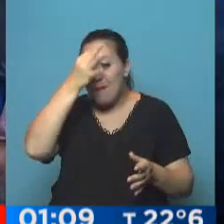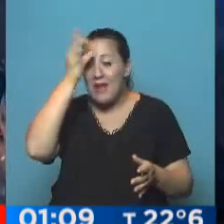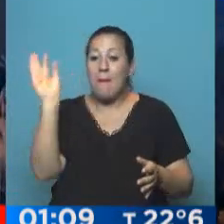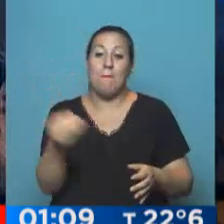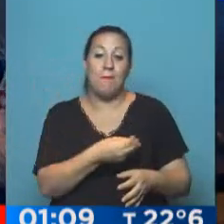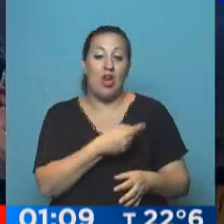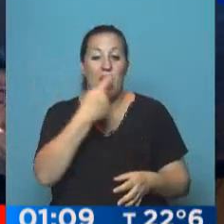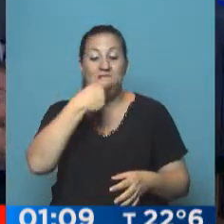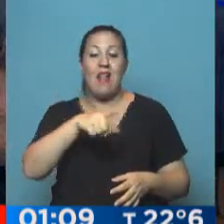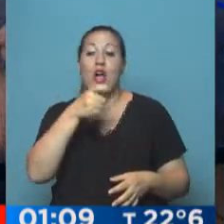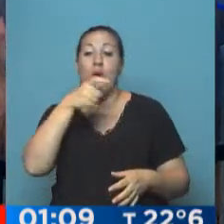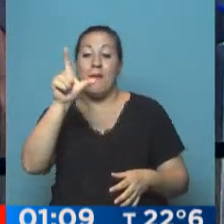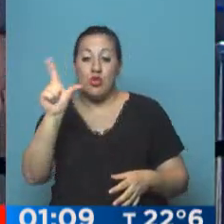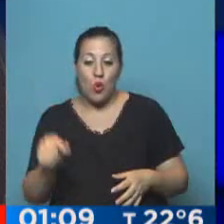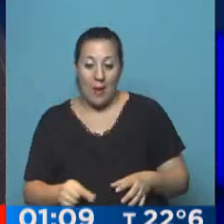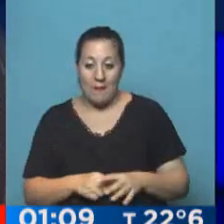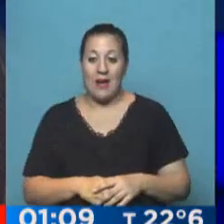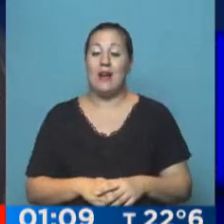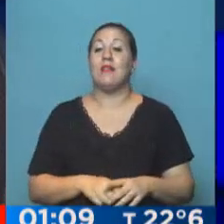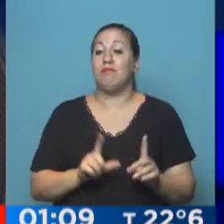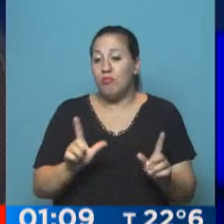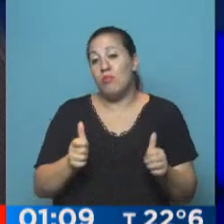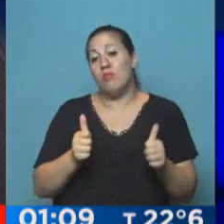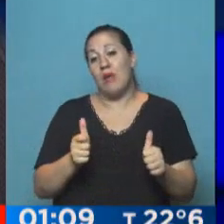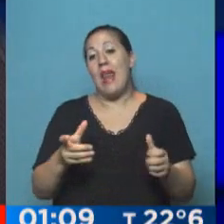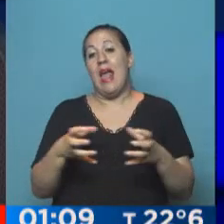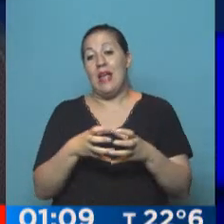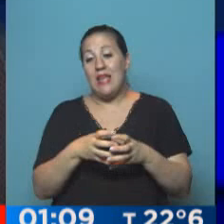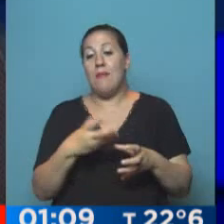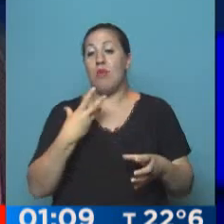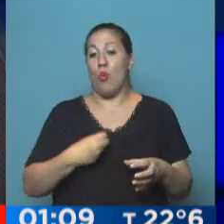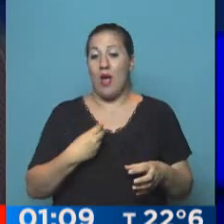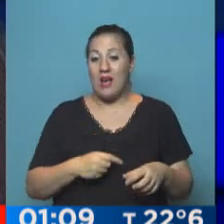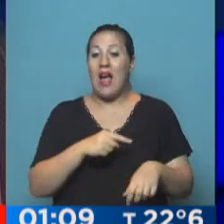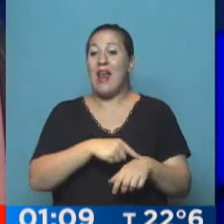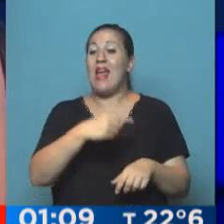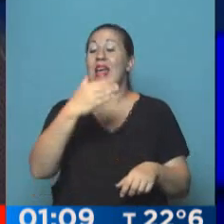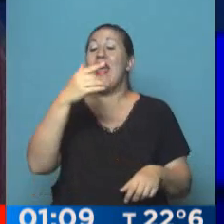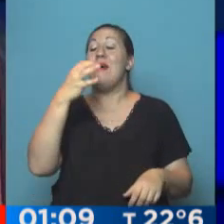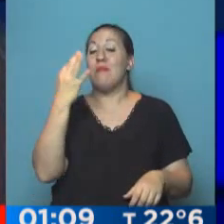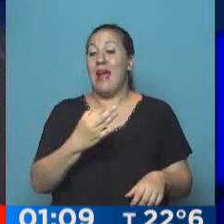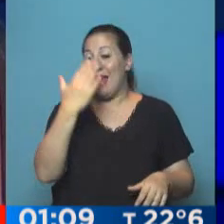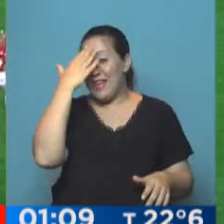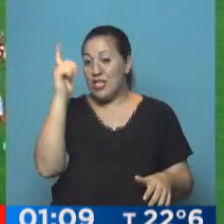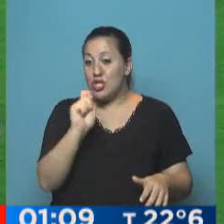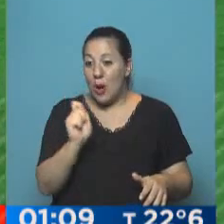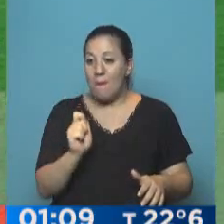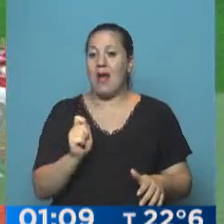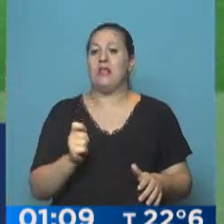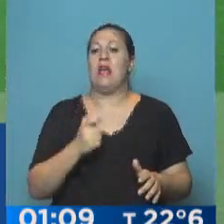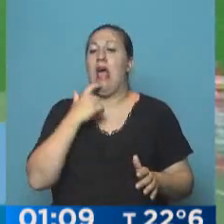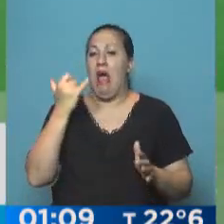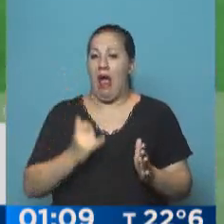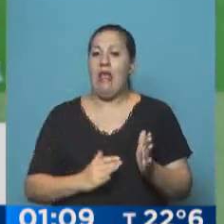final de la Copa Sudamericana, Gaby. Hay que decir también que es más que meritorio que este conjunto de Parque Patricios en menos de 15 meses haya ascendido a la Primera